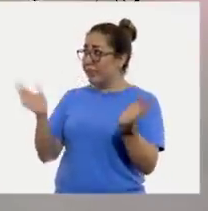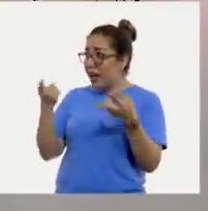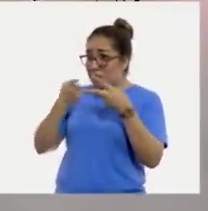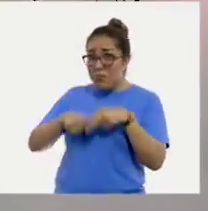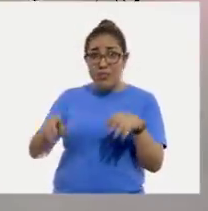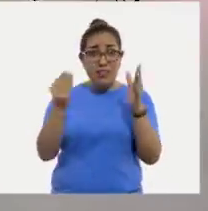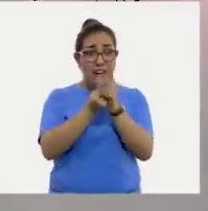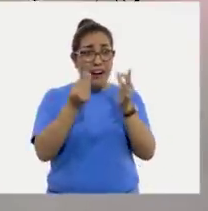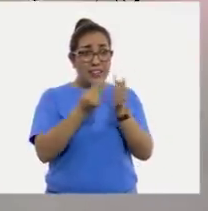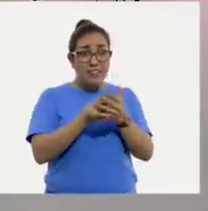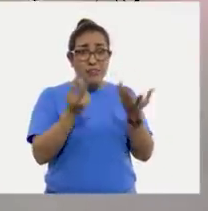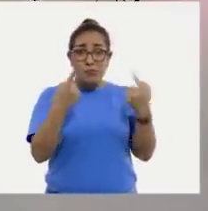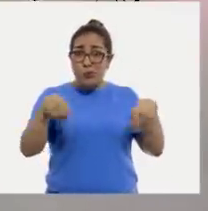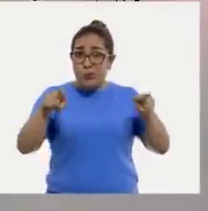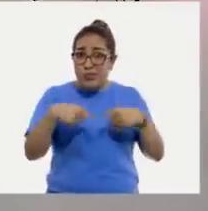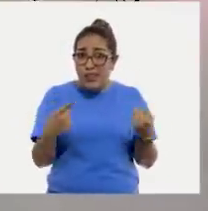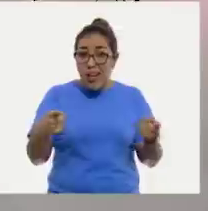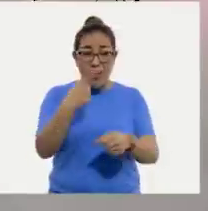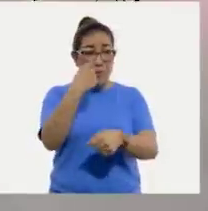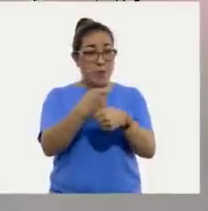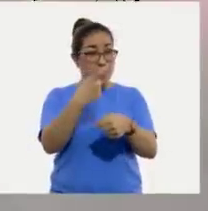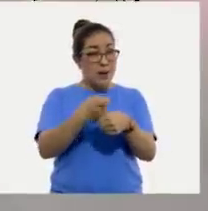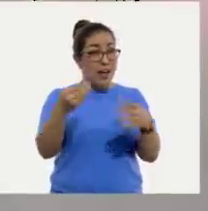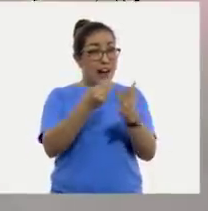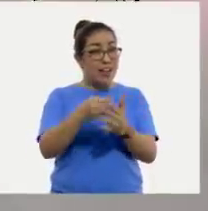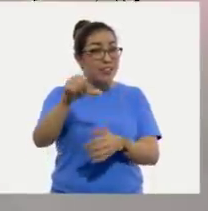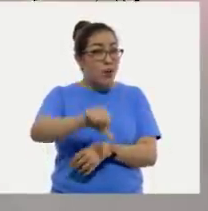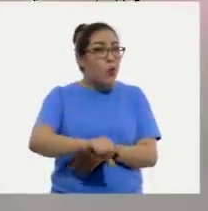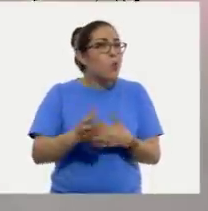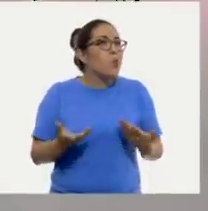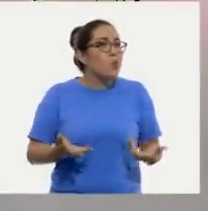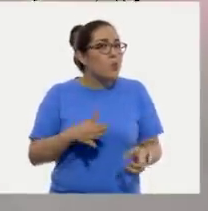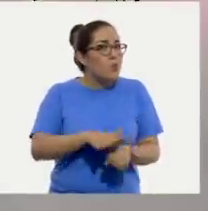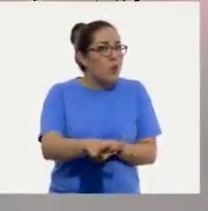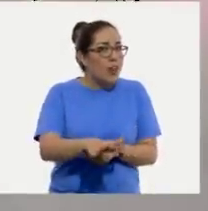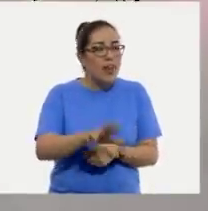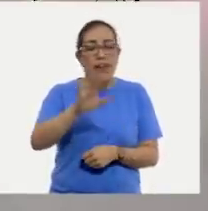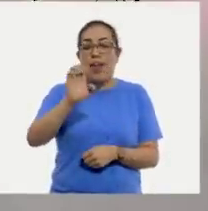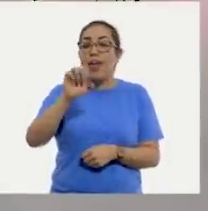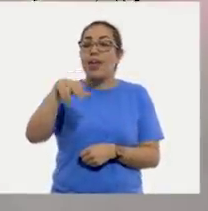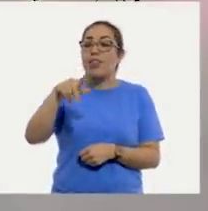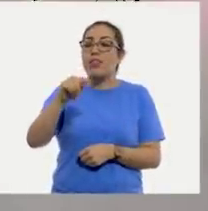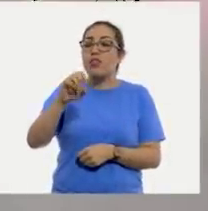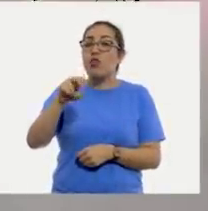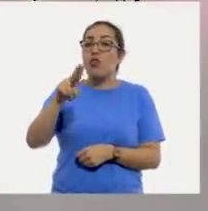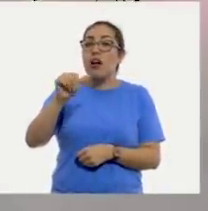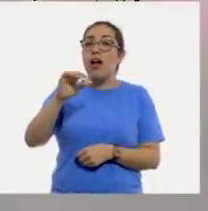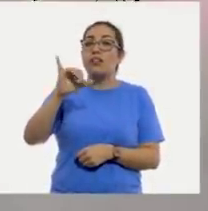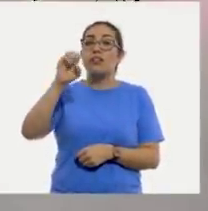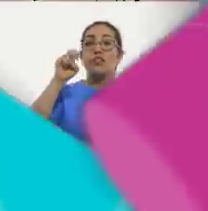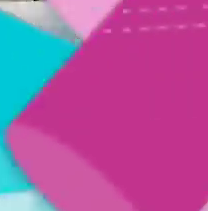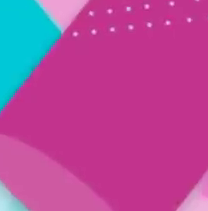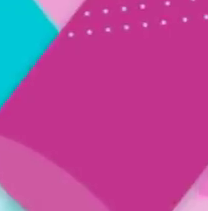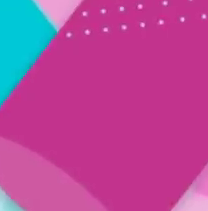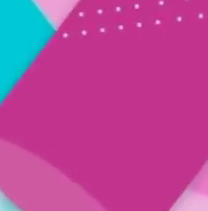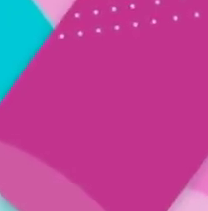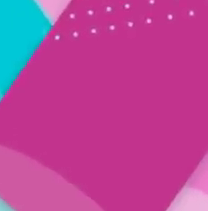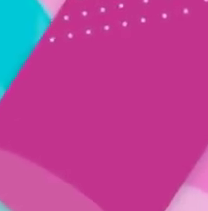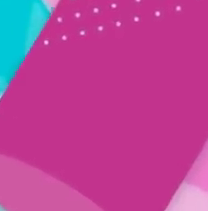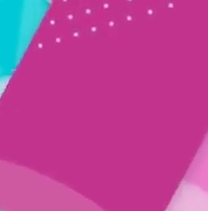clases de música. Wow. Y la primera clase que vamos a tener el día de hoy es la de entonación. Adelante, Vero.